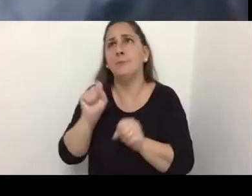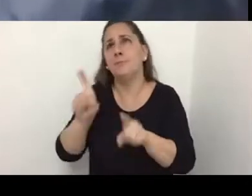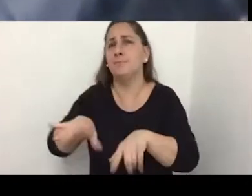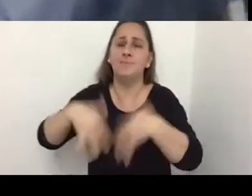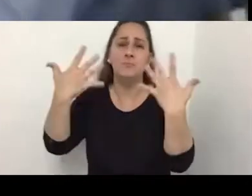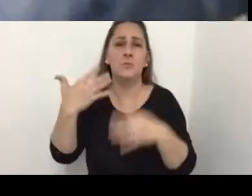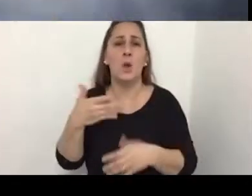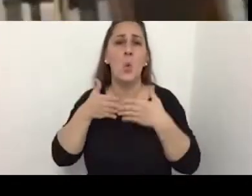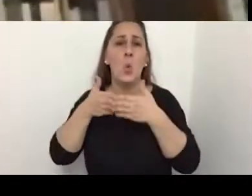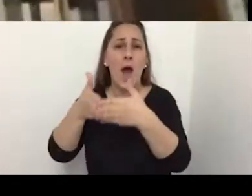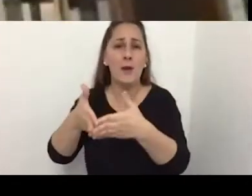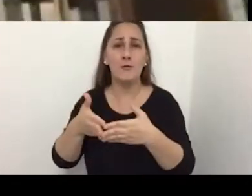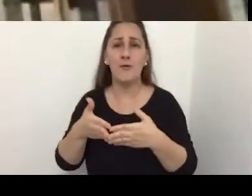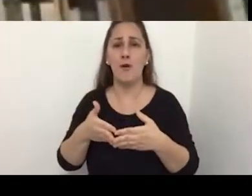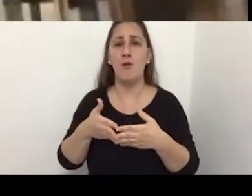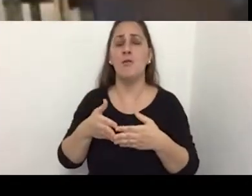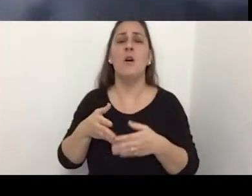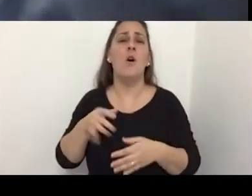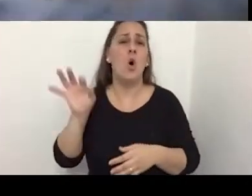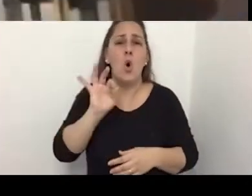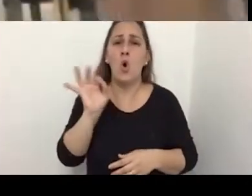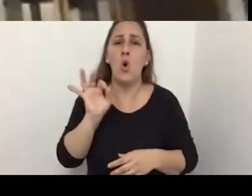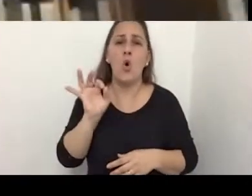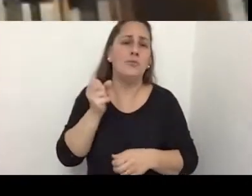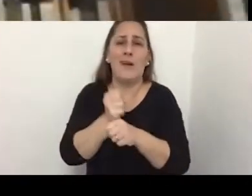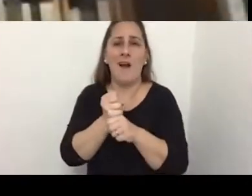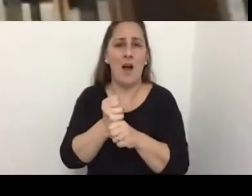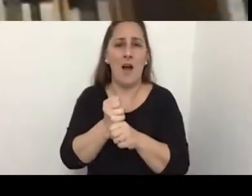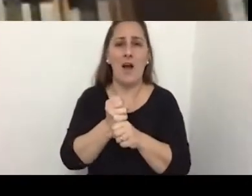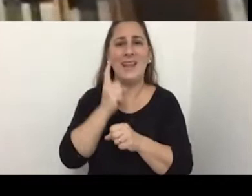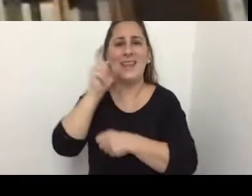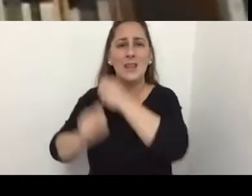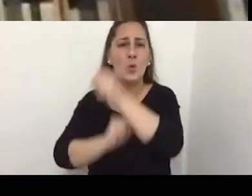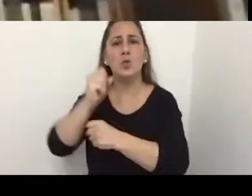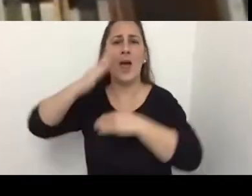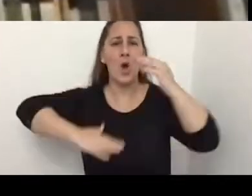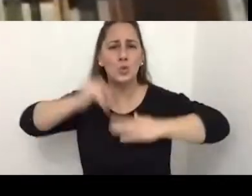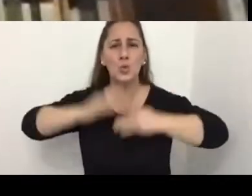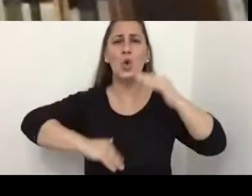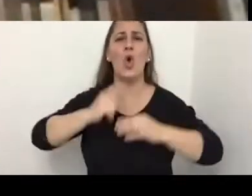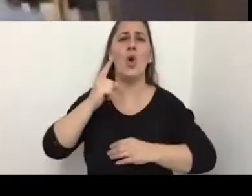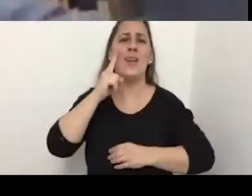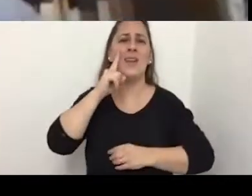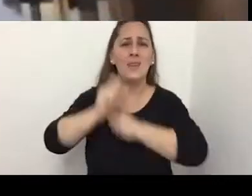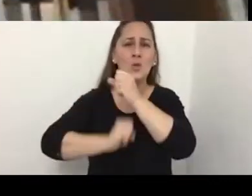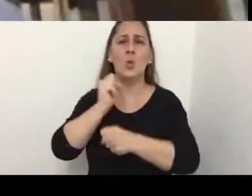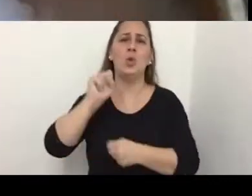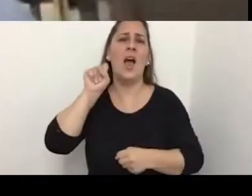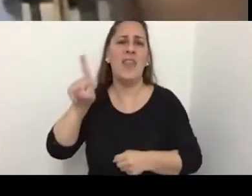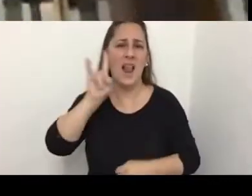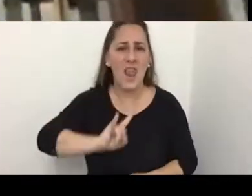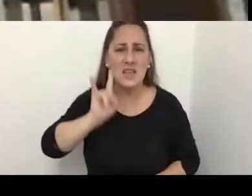barco, embarcado, valga la redundancia, que trabajar en la industria de la construcción, en la industria lechera o